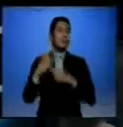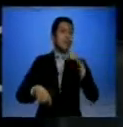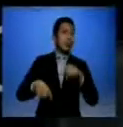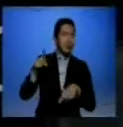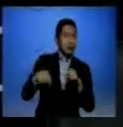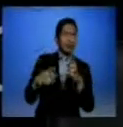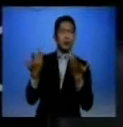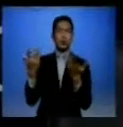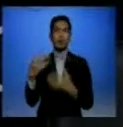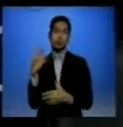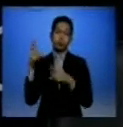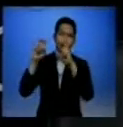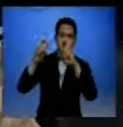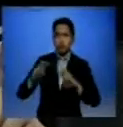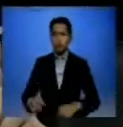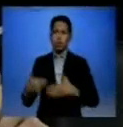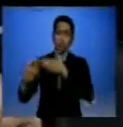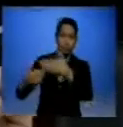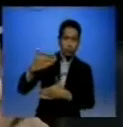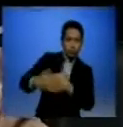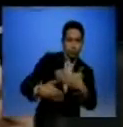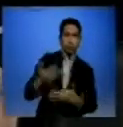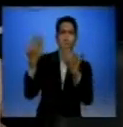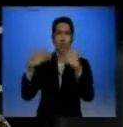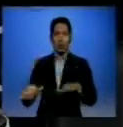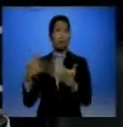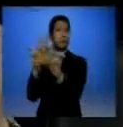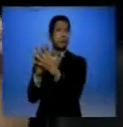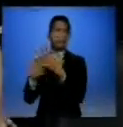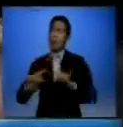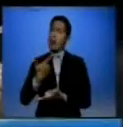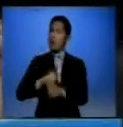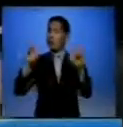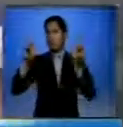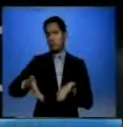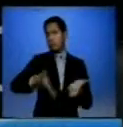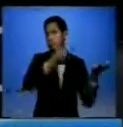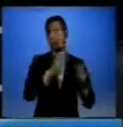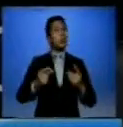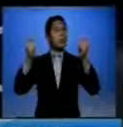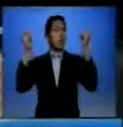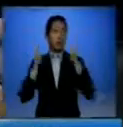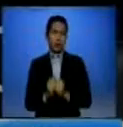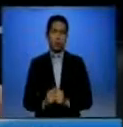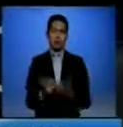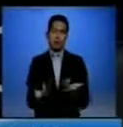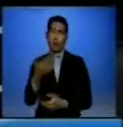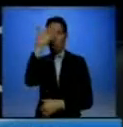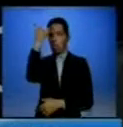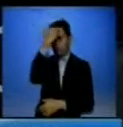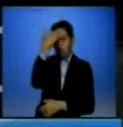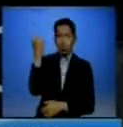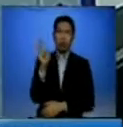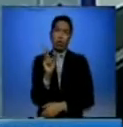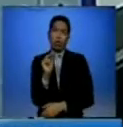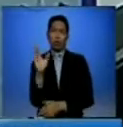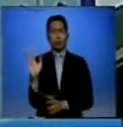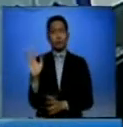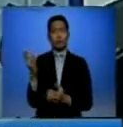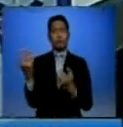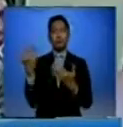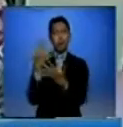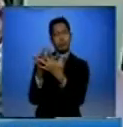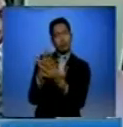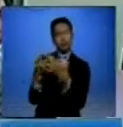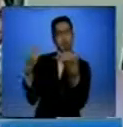no haya caducidad de prisión preventiva, siempre partiendo del principio de presunción de inocencia, pero evitando también la impunidad. También se